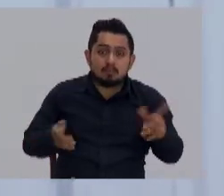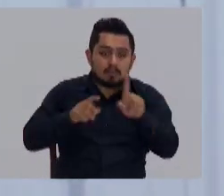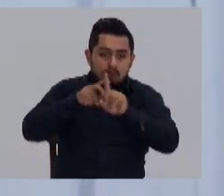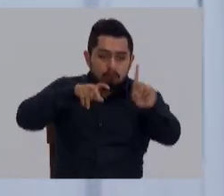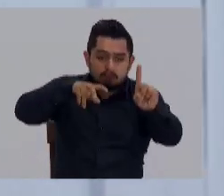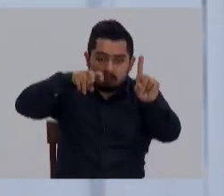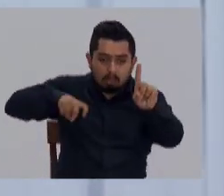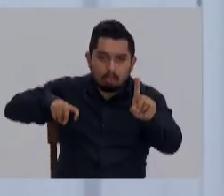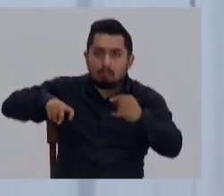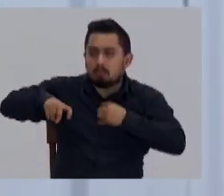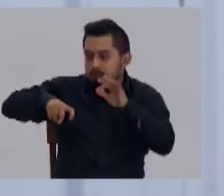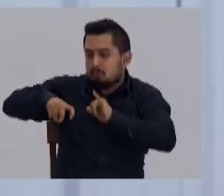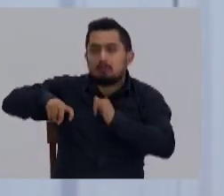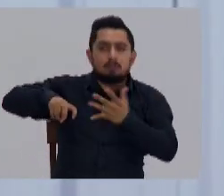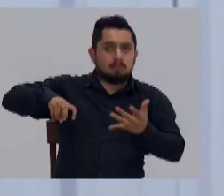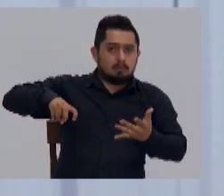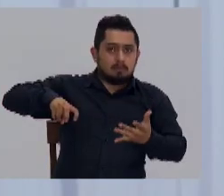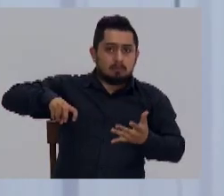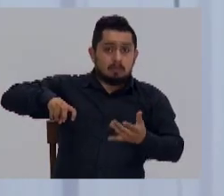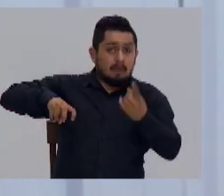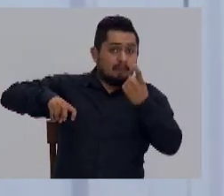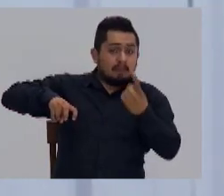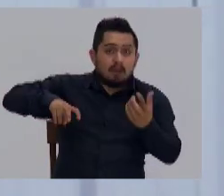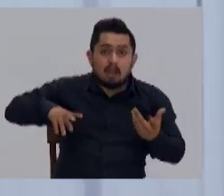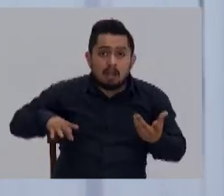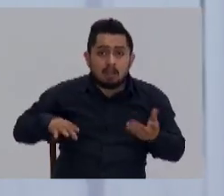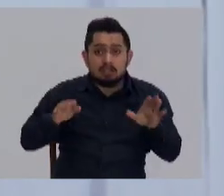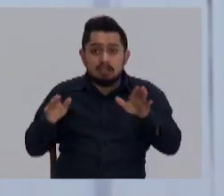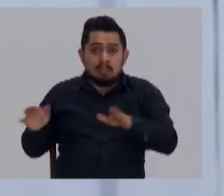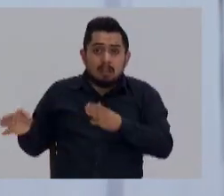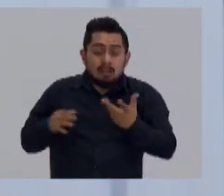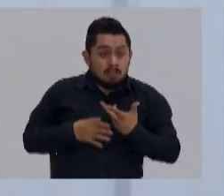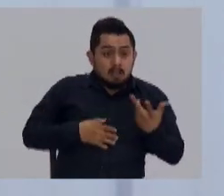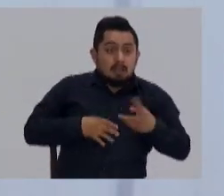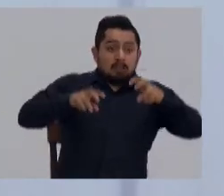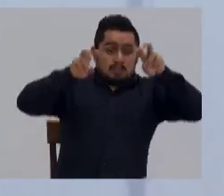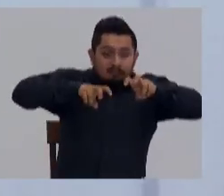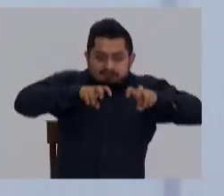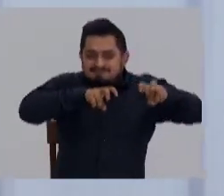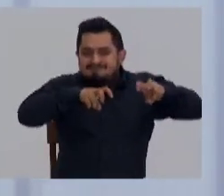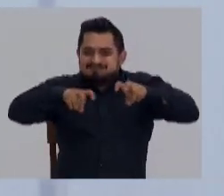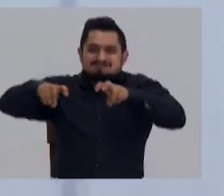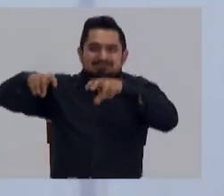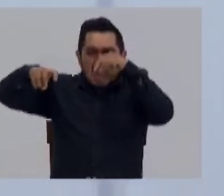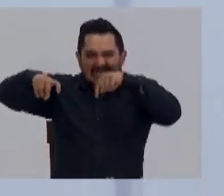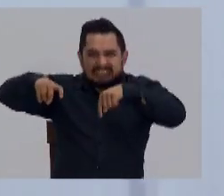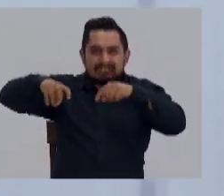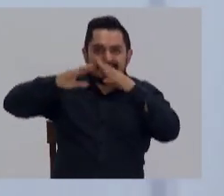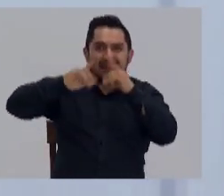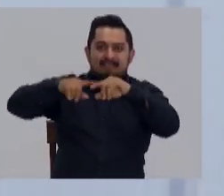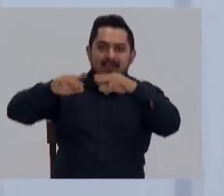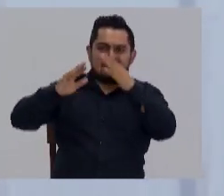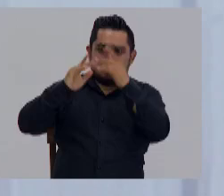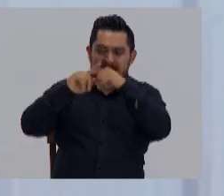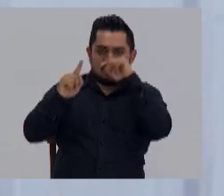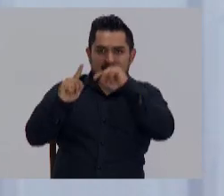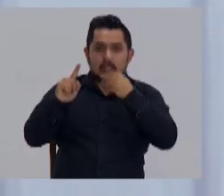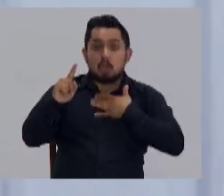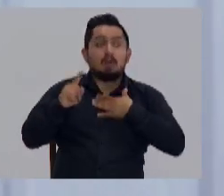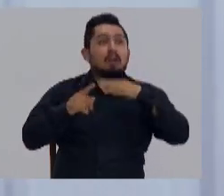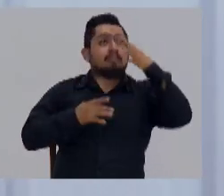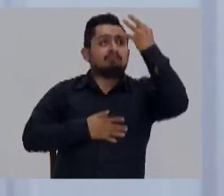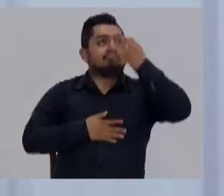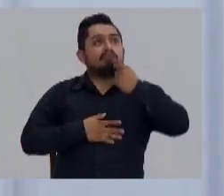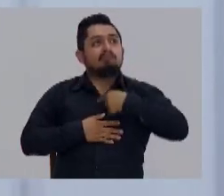le estamos siguiendo. Muchos de nosotros estamos aquí en esta tarde porque estamos cumpliendo.